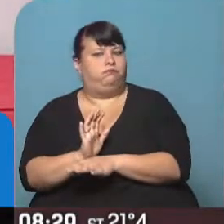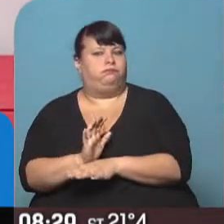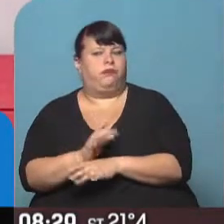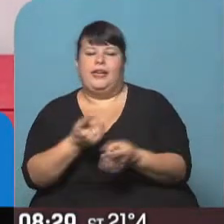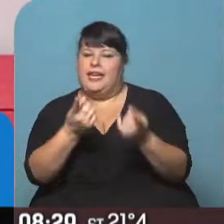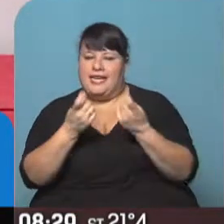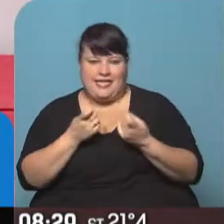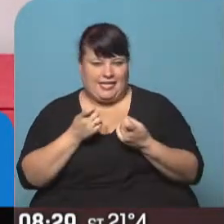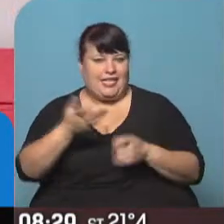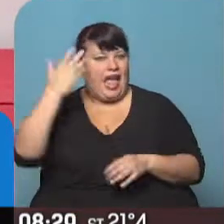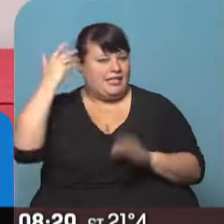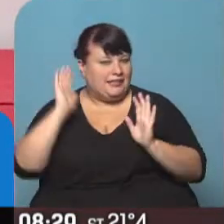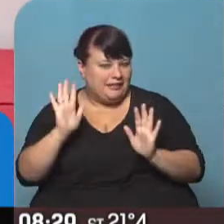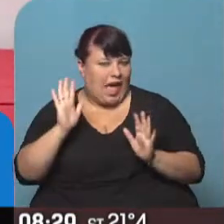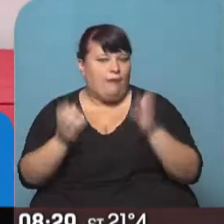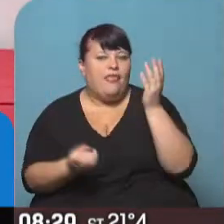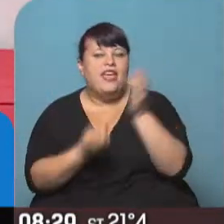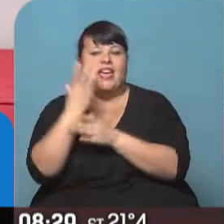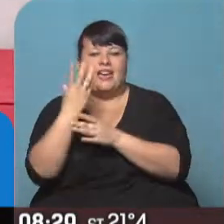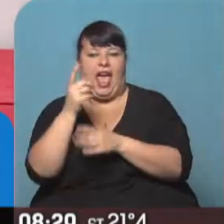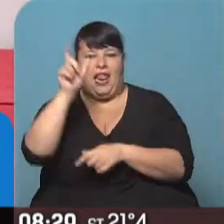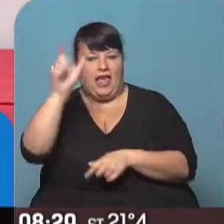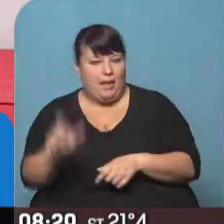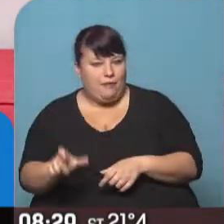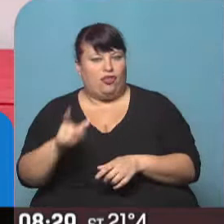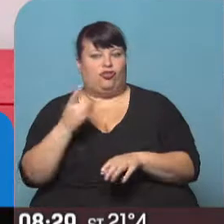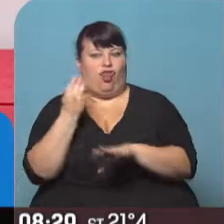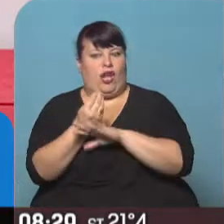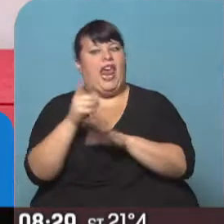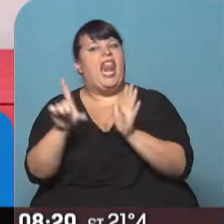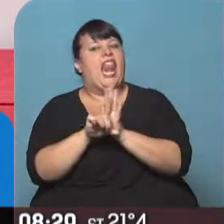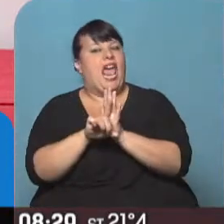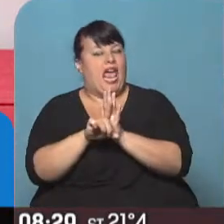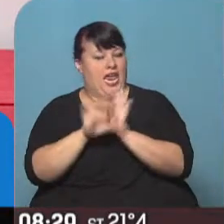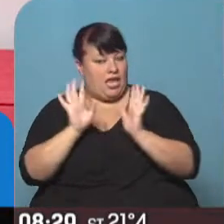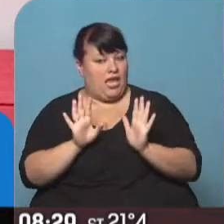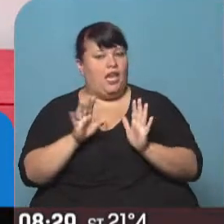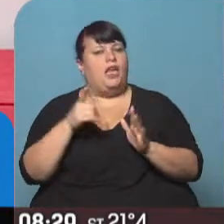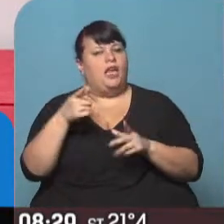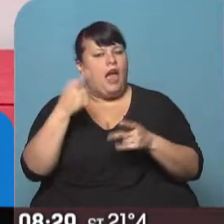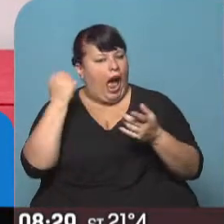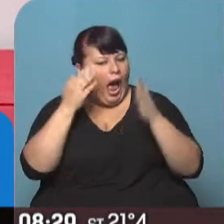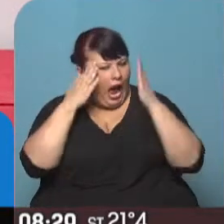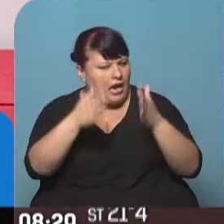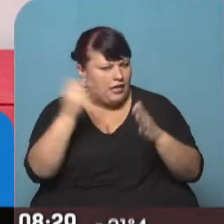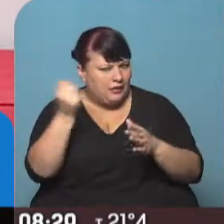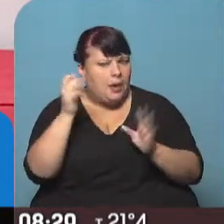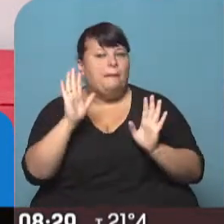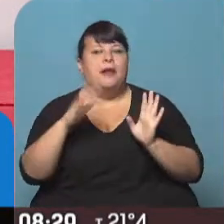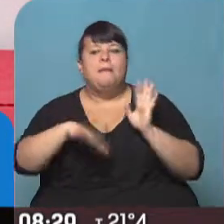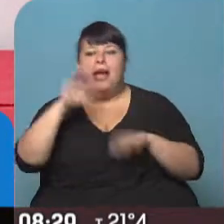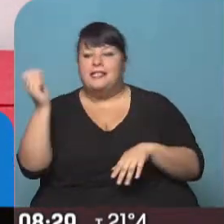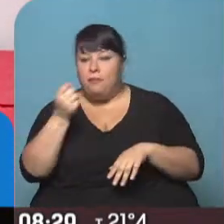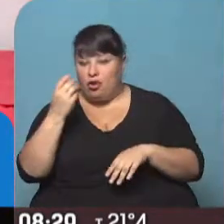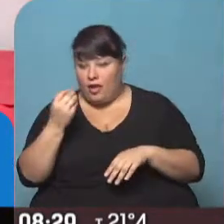necesidad que había de la creación de esta figura de esta figura legal que tiene muchos objetivos pero para mí él uno de los más